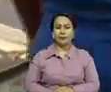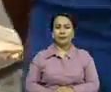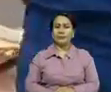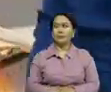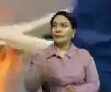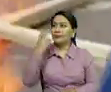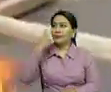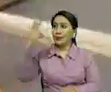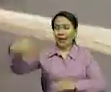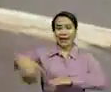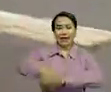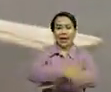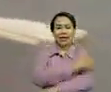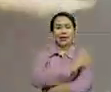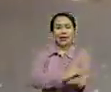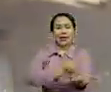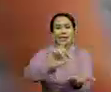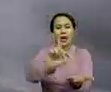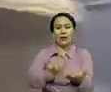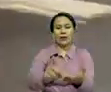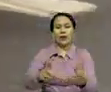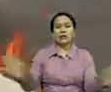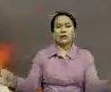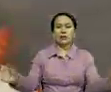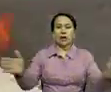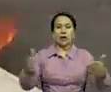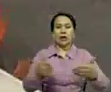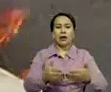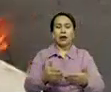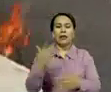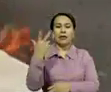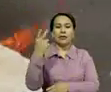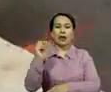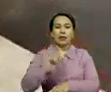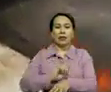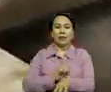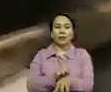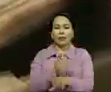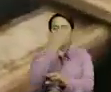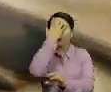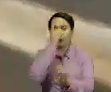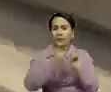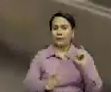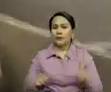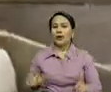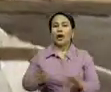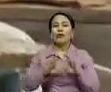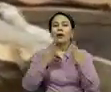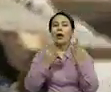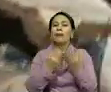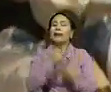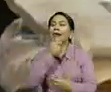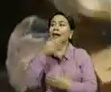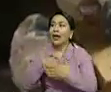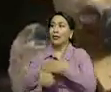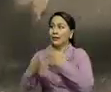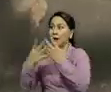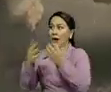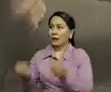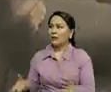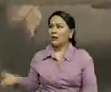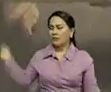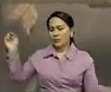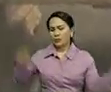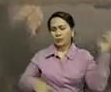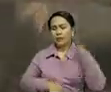La vía a Daule permaneció cerrada durante más de 30 minutos. Los familiares de los internos colocaron